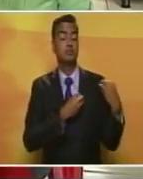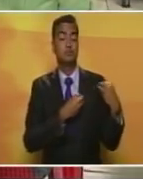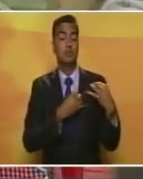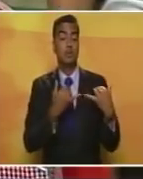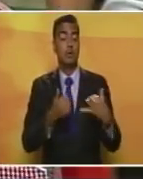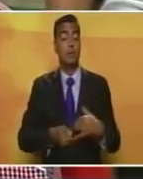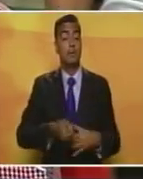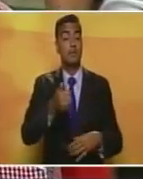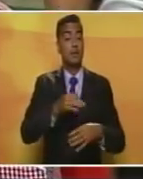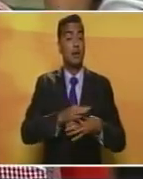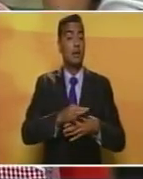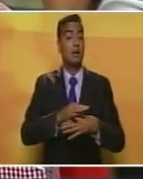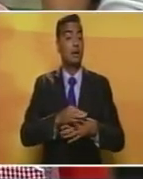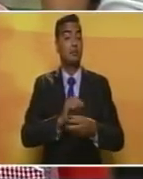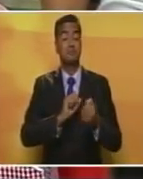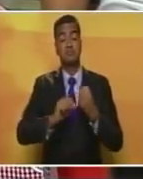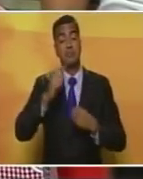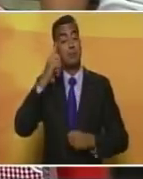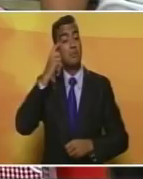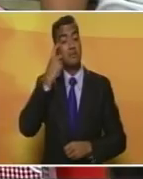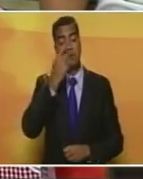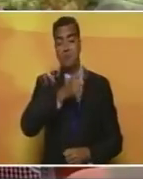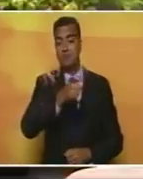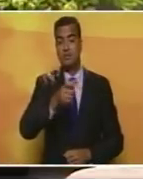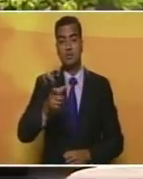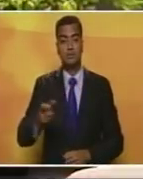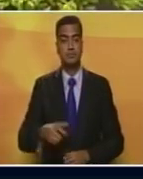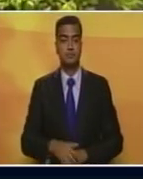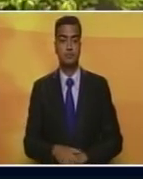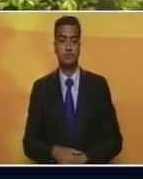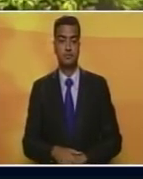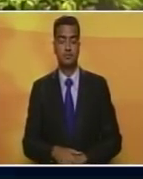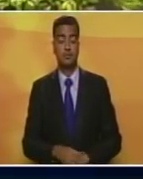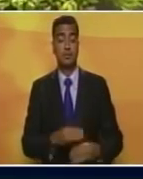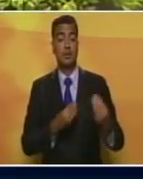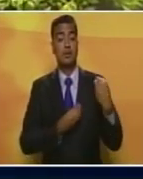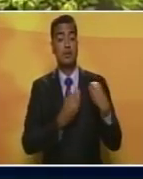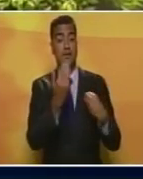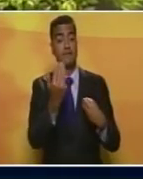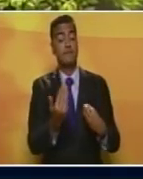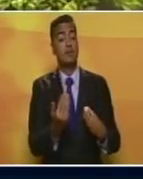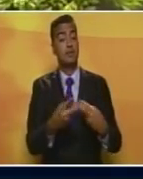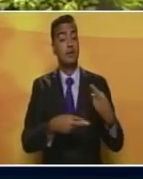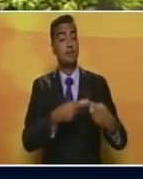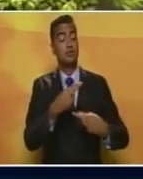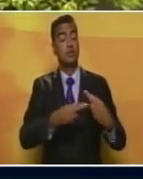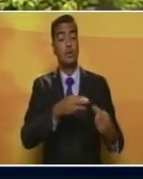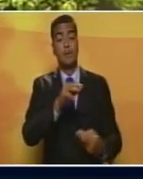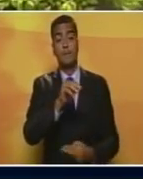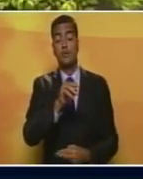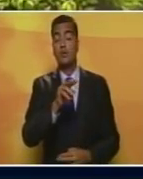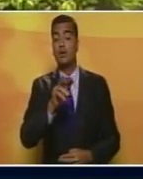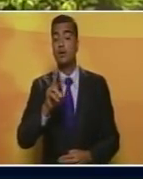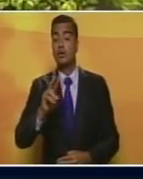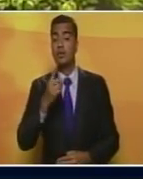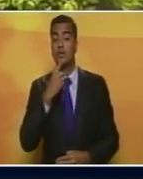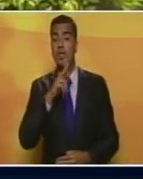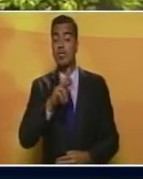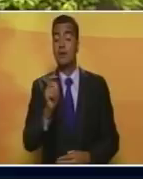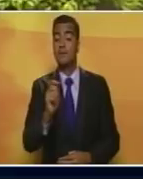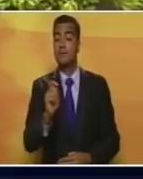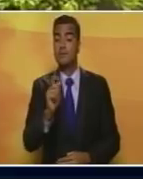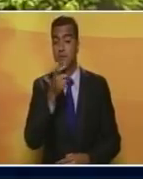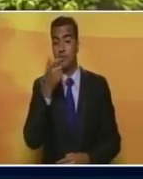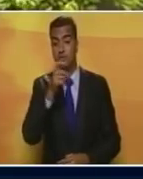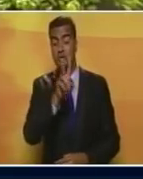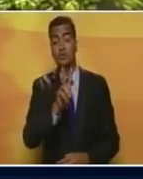de opinión para atacar la economía venezolana a través del sector cárnico. El dirigente revolucionario aseveró